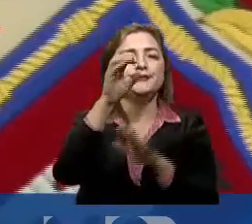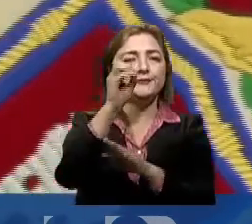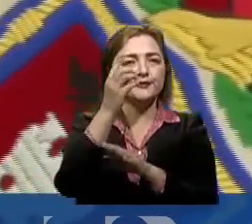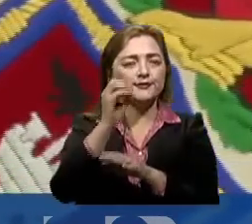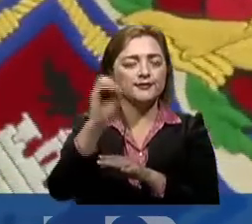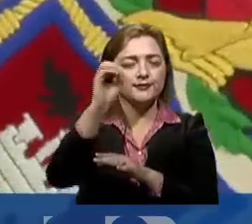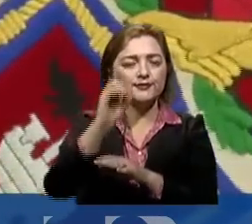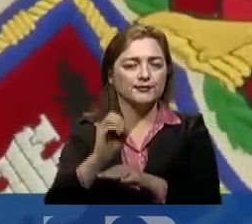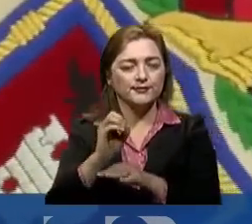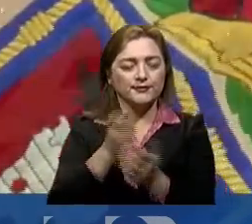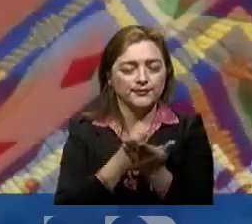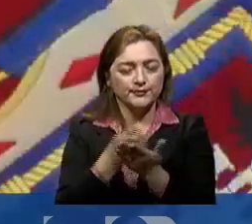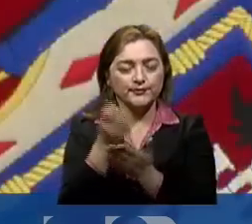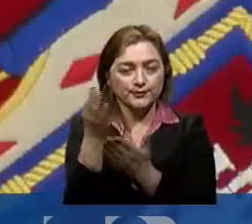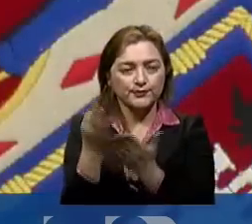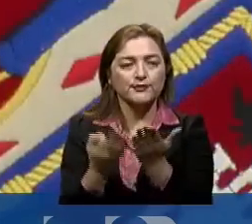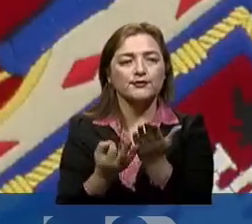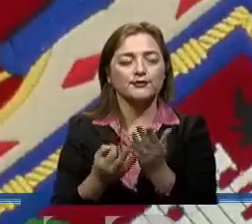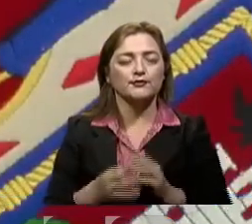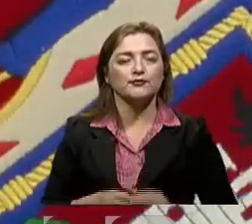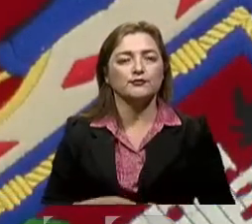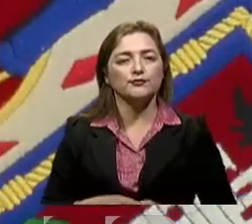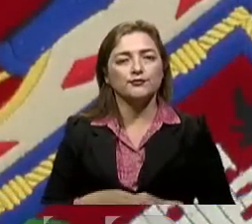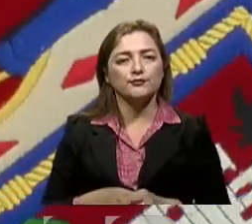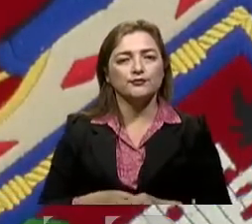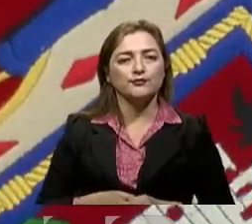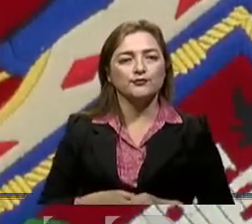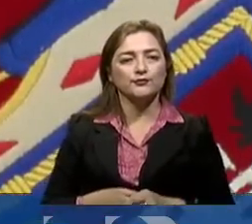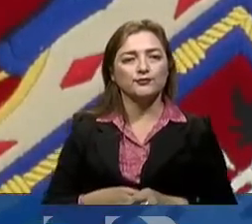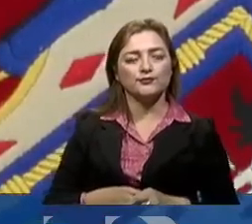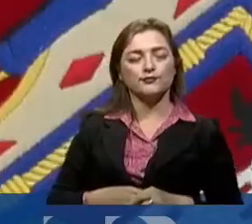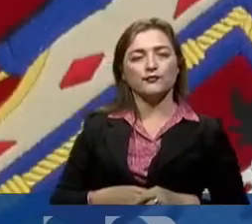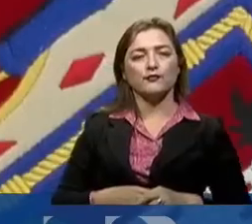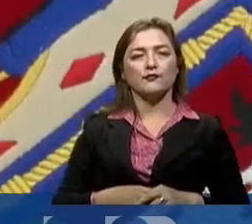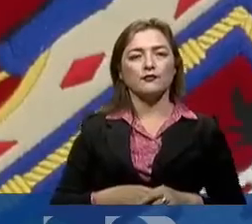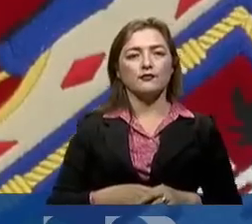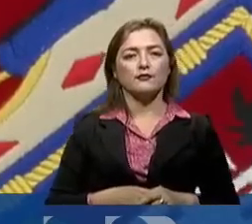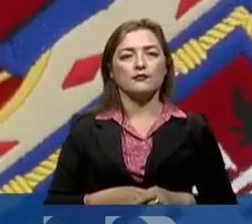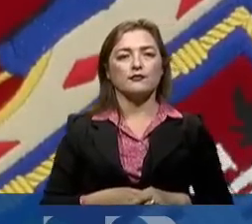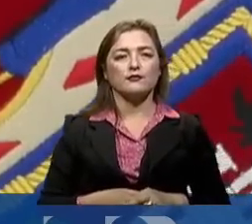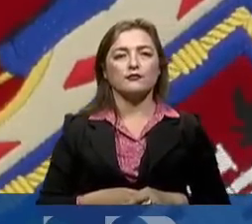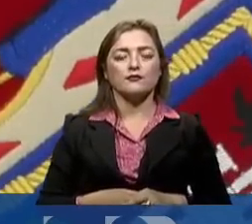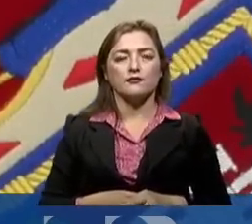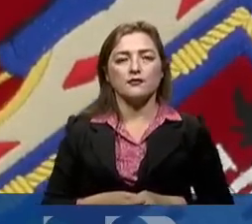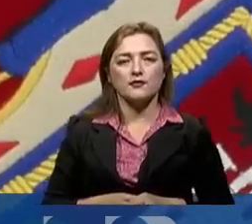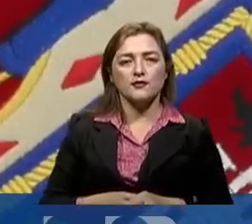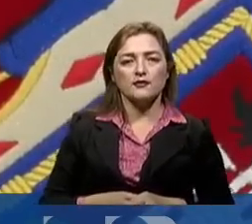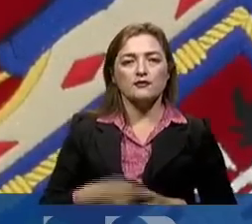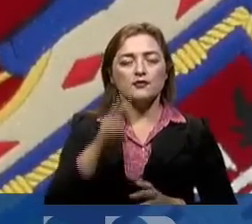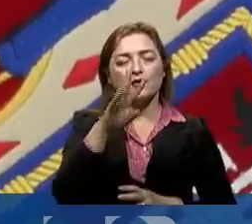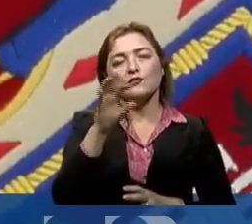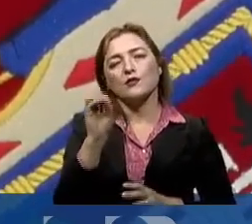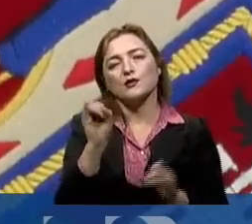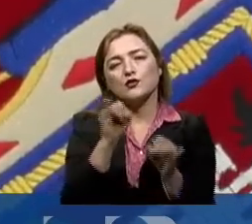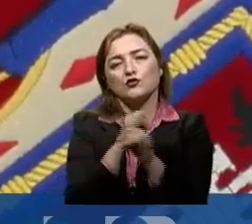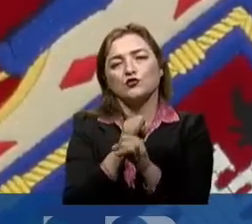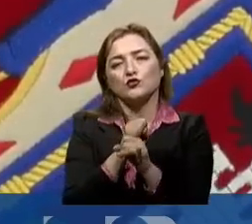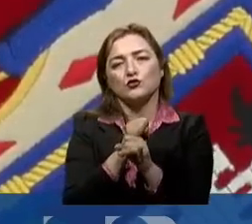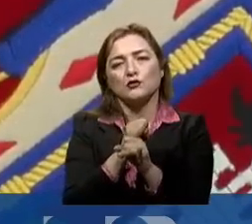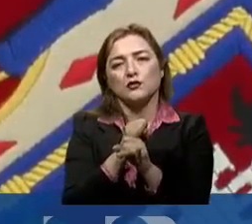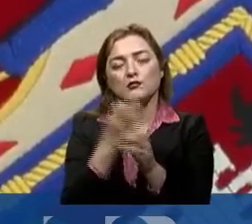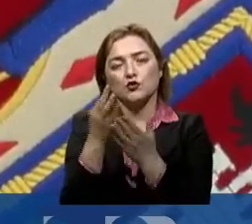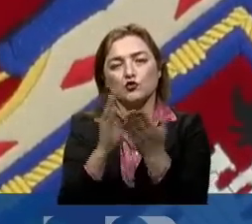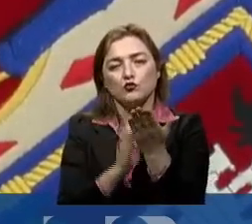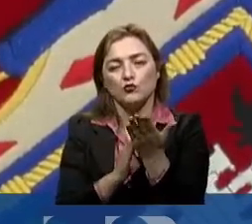70%, perdón, de ejecución presupuestaria. Por otro lado, hacemos también el registro de las 20 entidades que no lograron